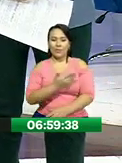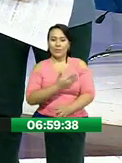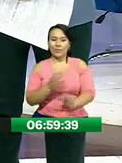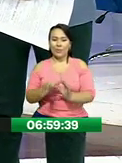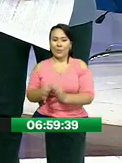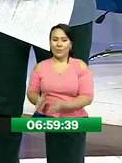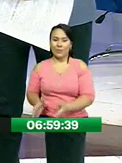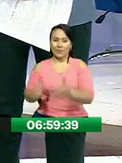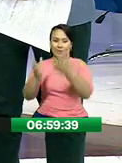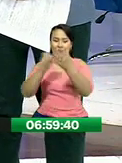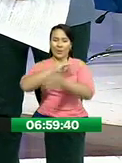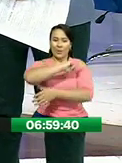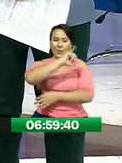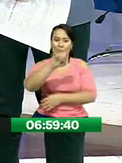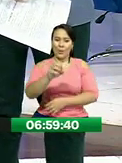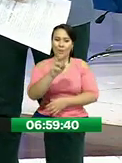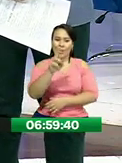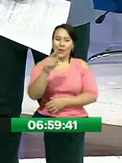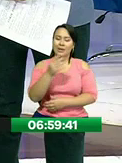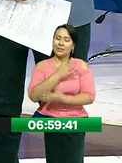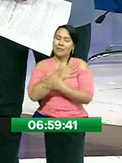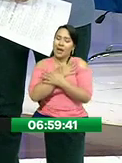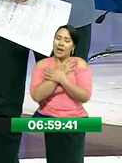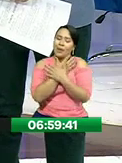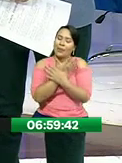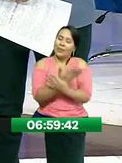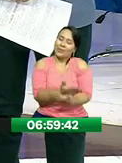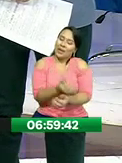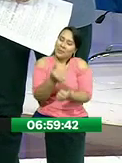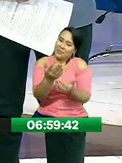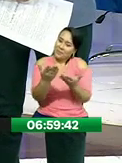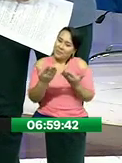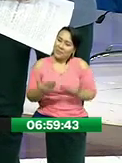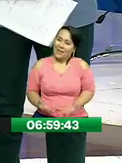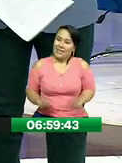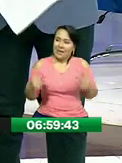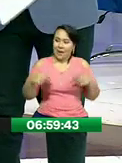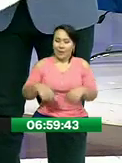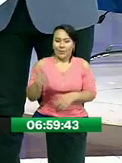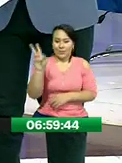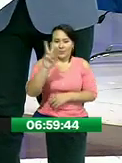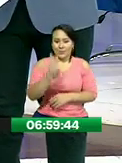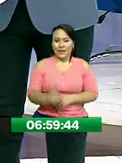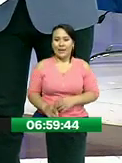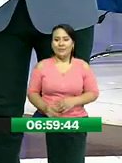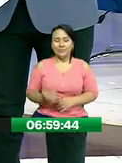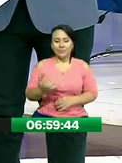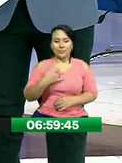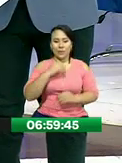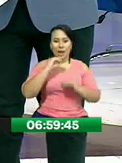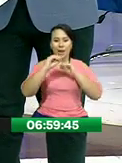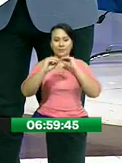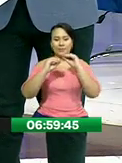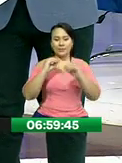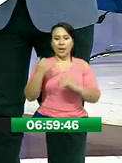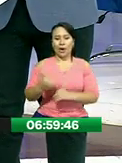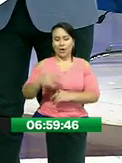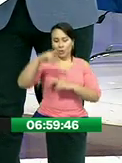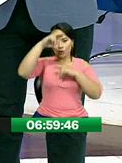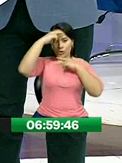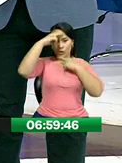nosotros, amables televidentes de todo el país, sean bienvenidos a la edición de su informativo La